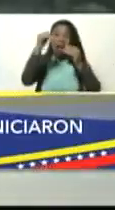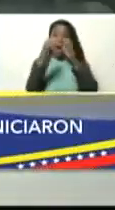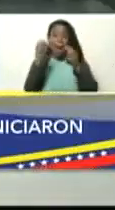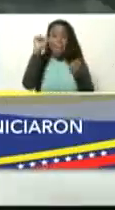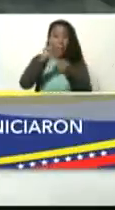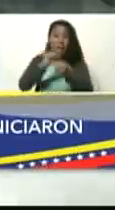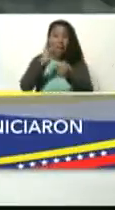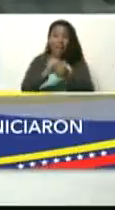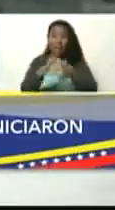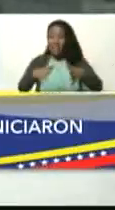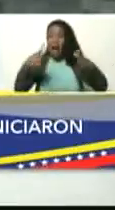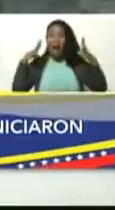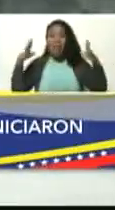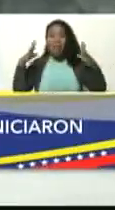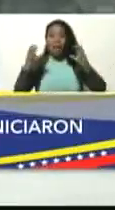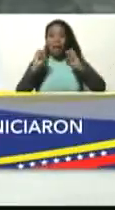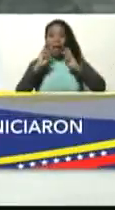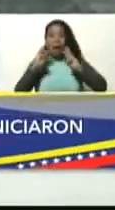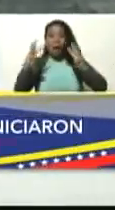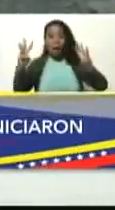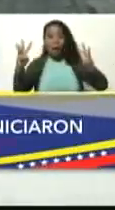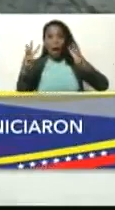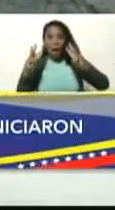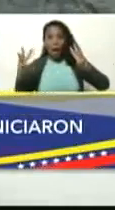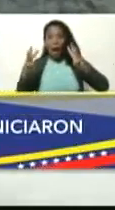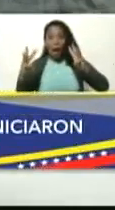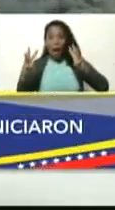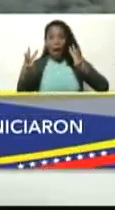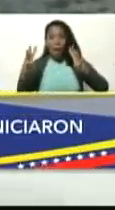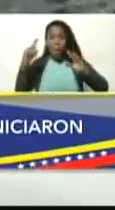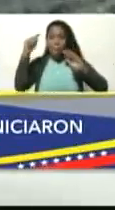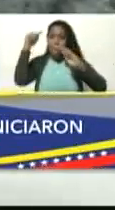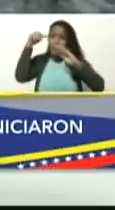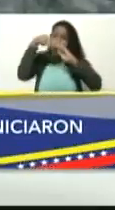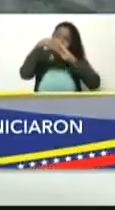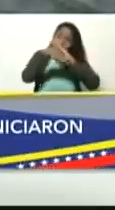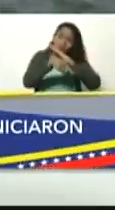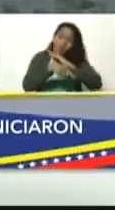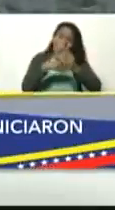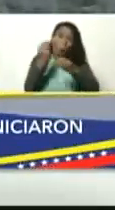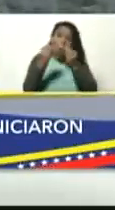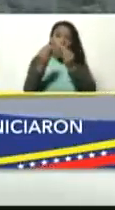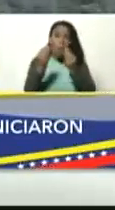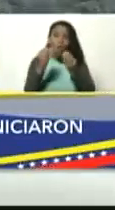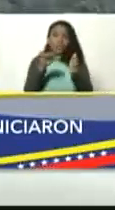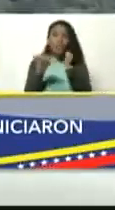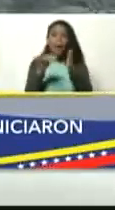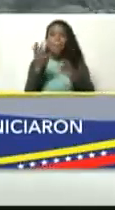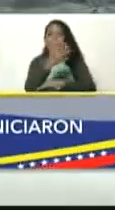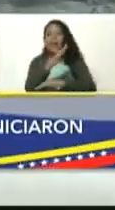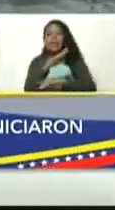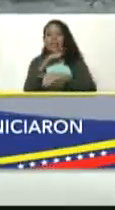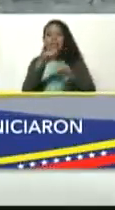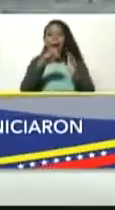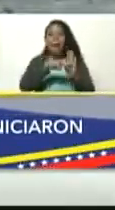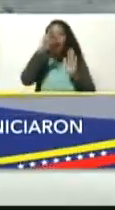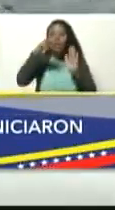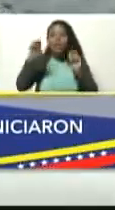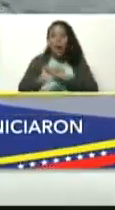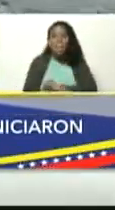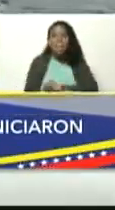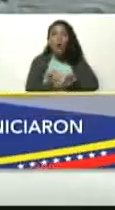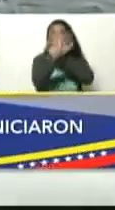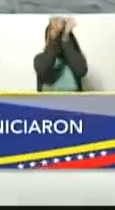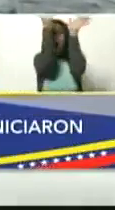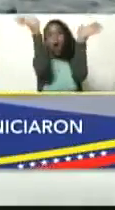gigante, impresionante, o sea, como que de la profundidad, casi como un volcán, por eso es que le llaman deslave, casi